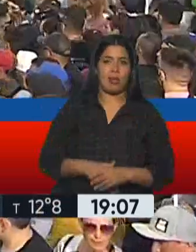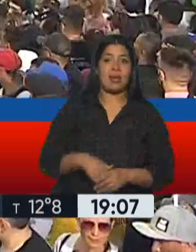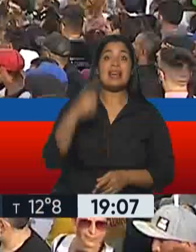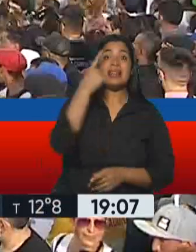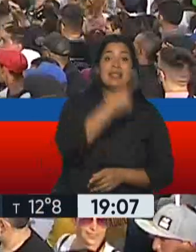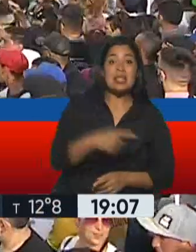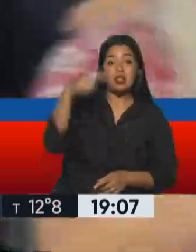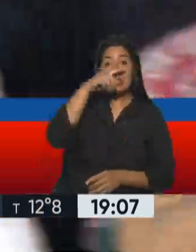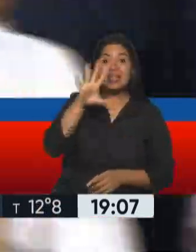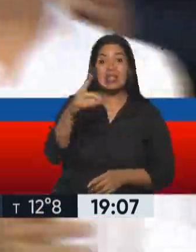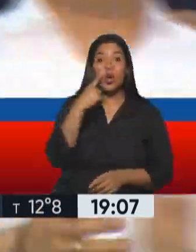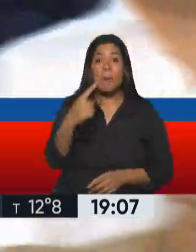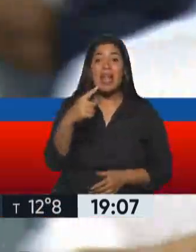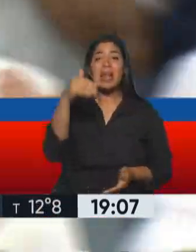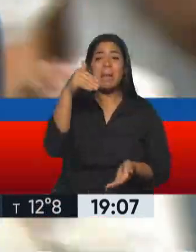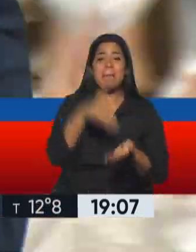175